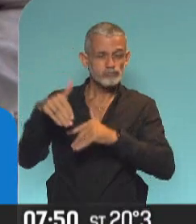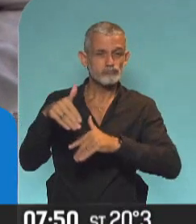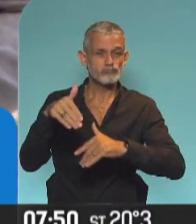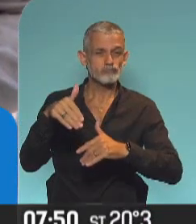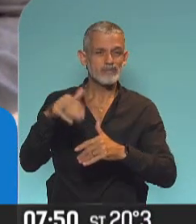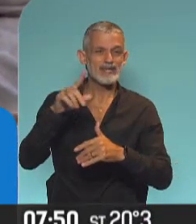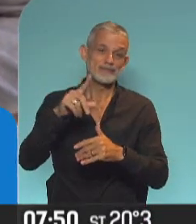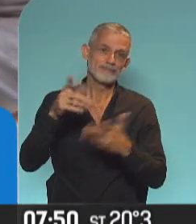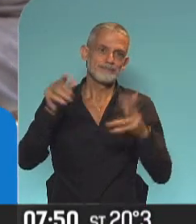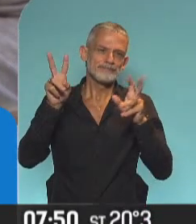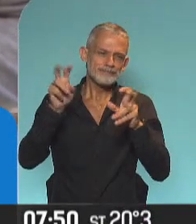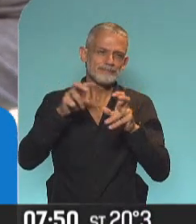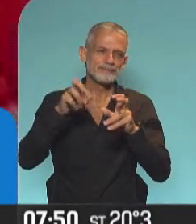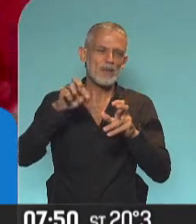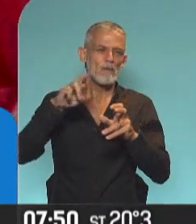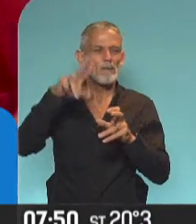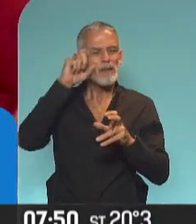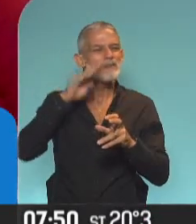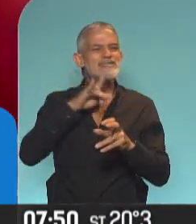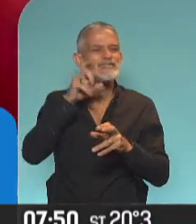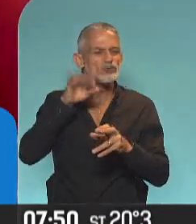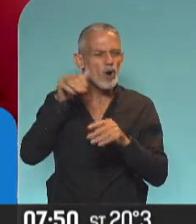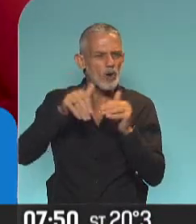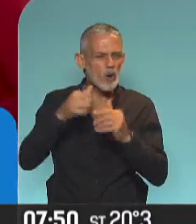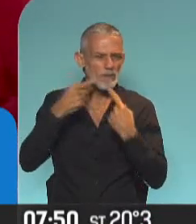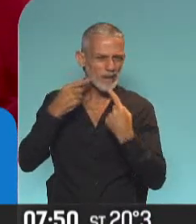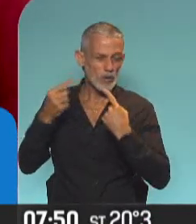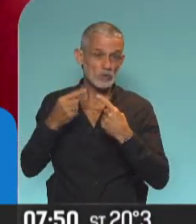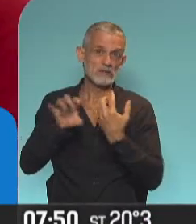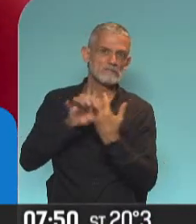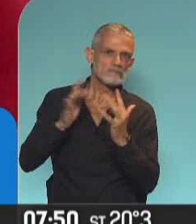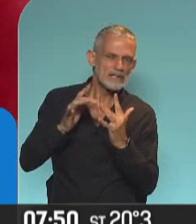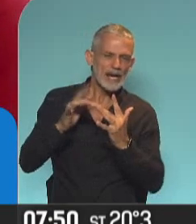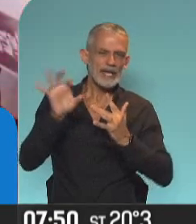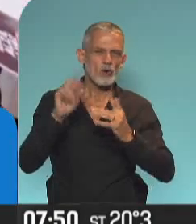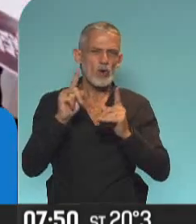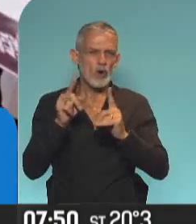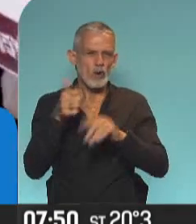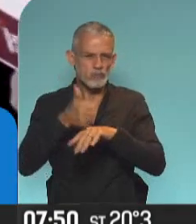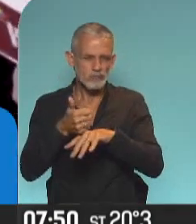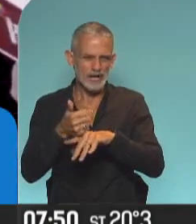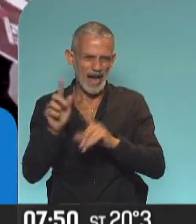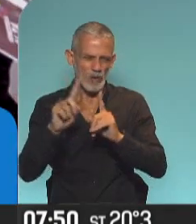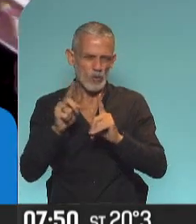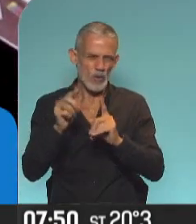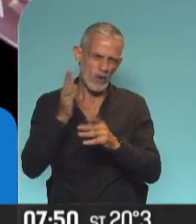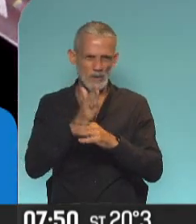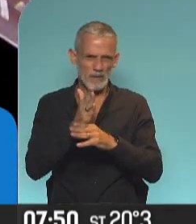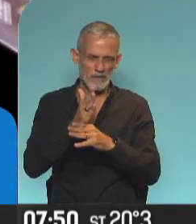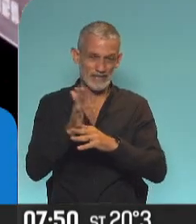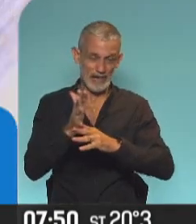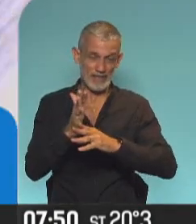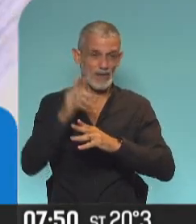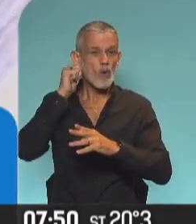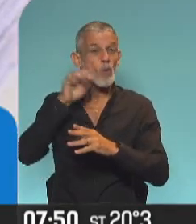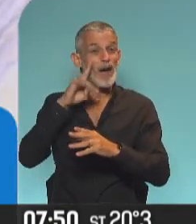100.000 comillas le ponemos, plebiscito, que se realizó un poco de manera virtual, un poco de manera presencial, en el cual la oposición liderada por Juan